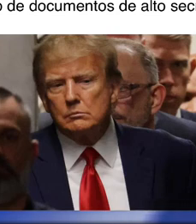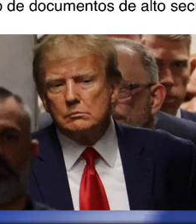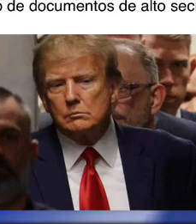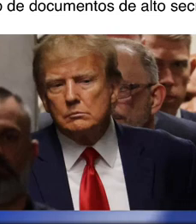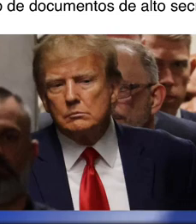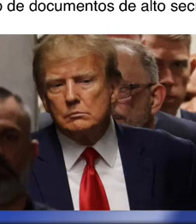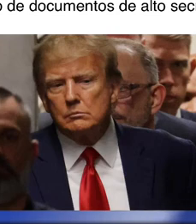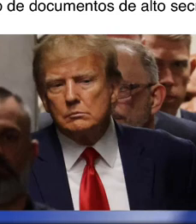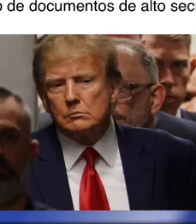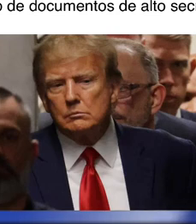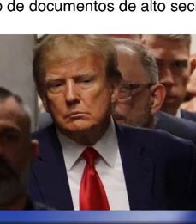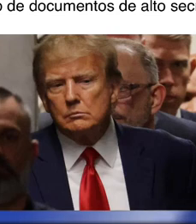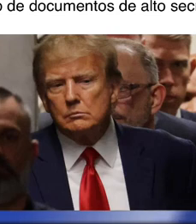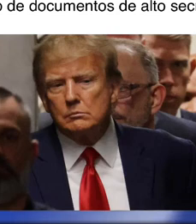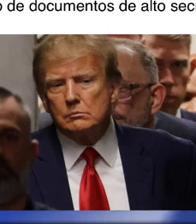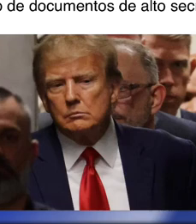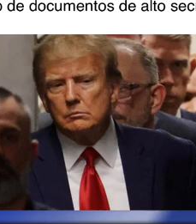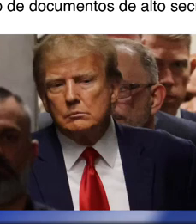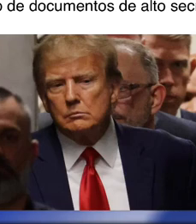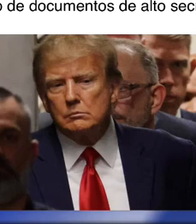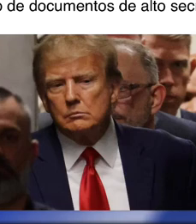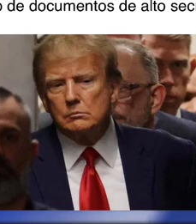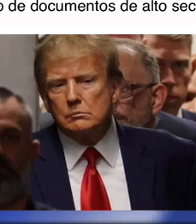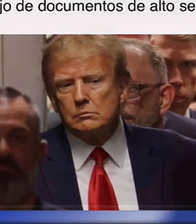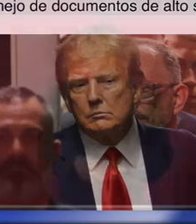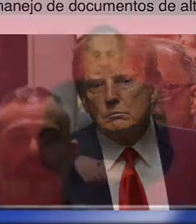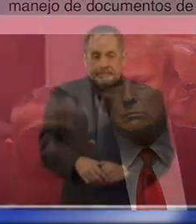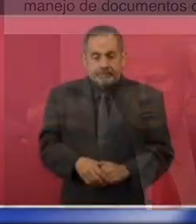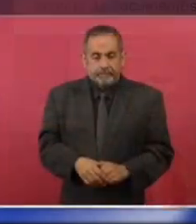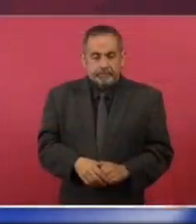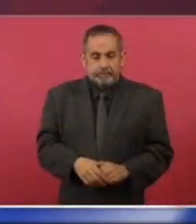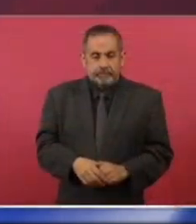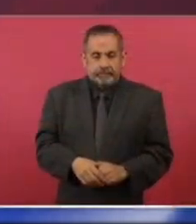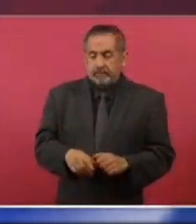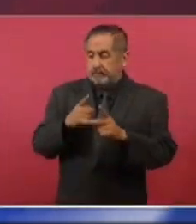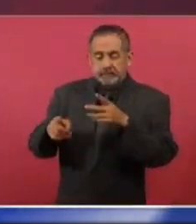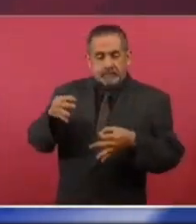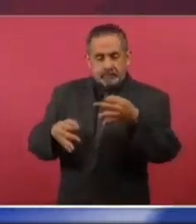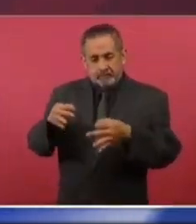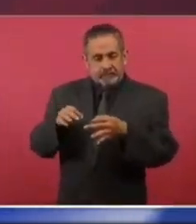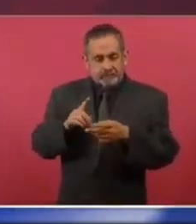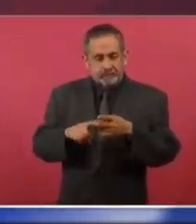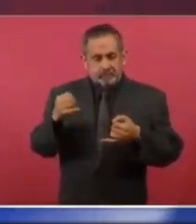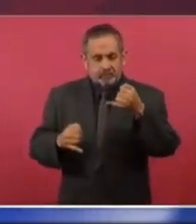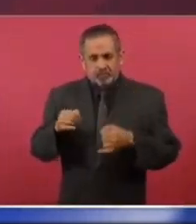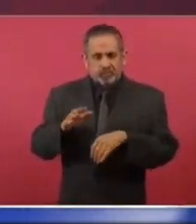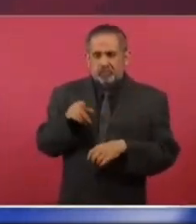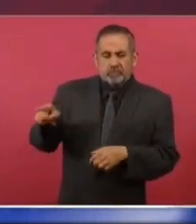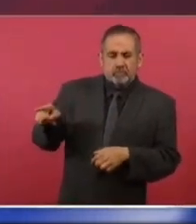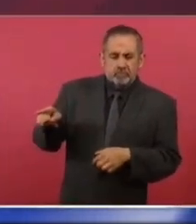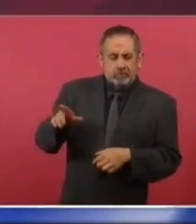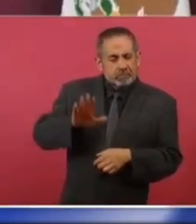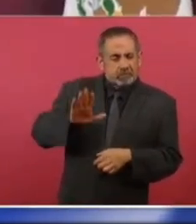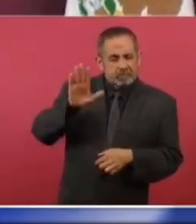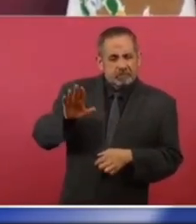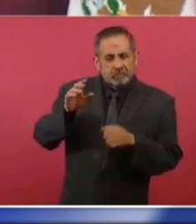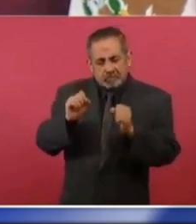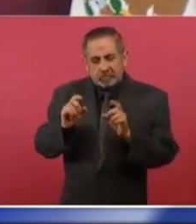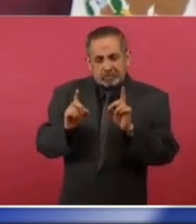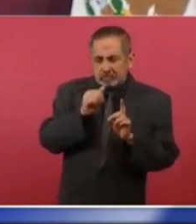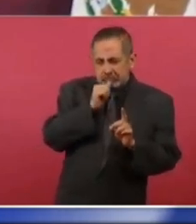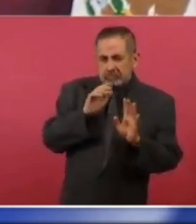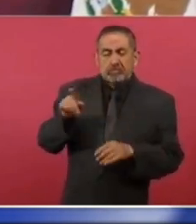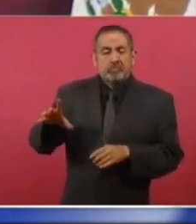medios a favor del Partido Republicano. Le inician un juicio por un abuso presunto, por